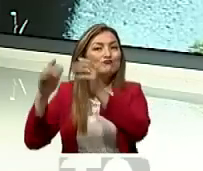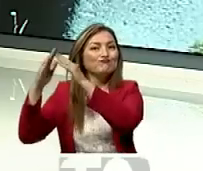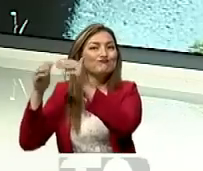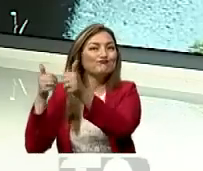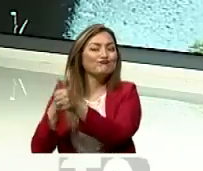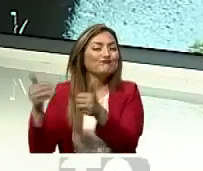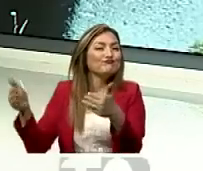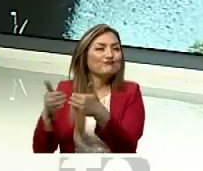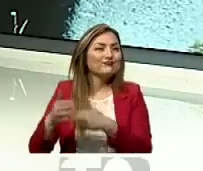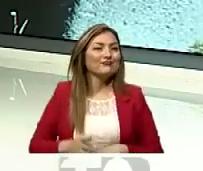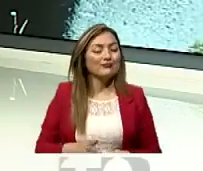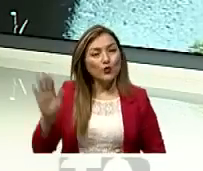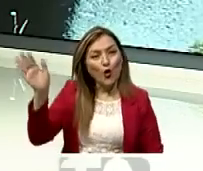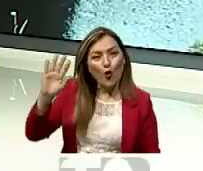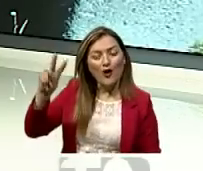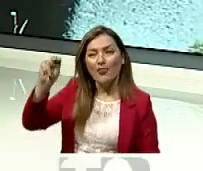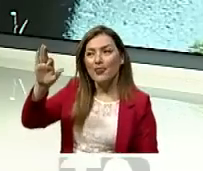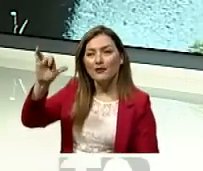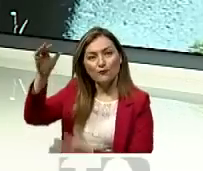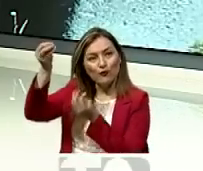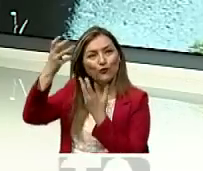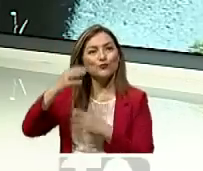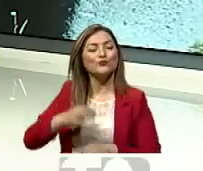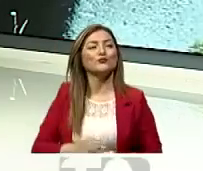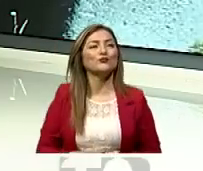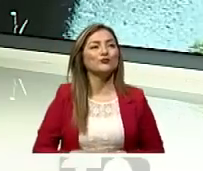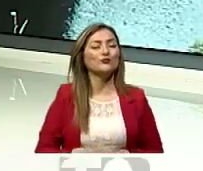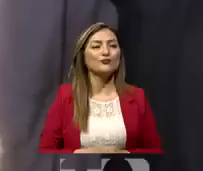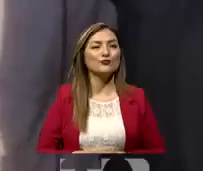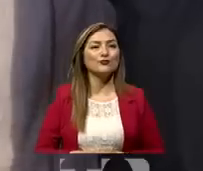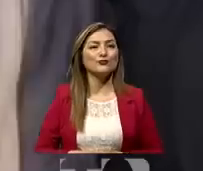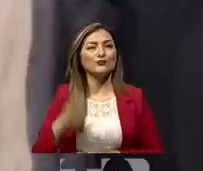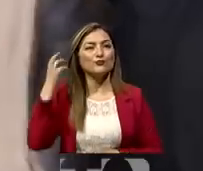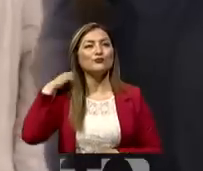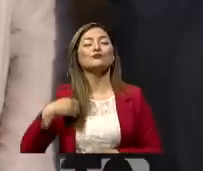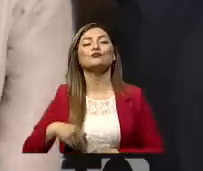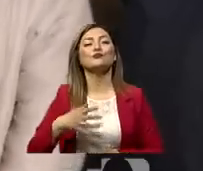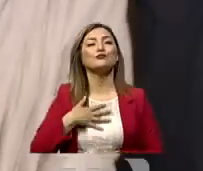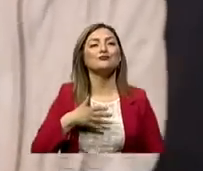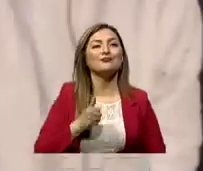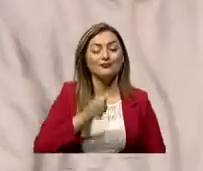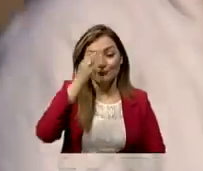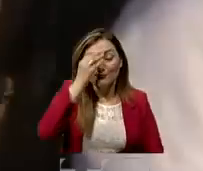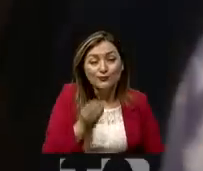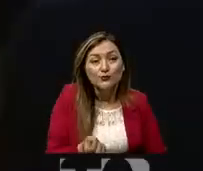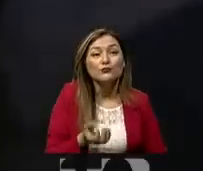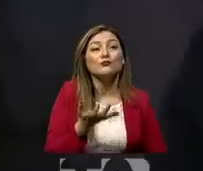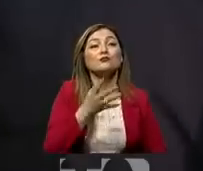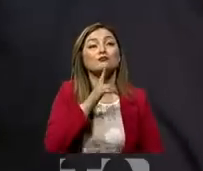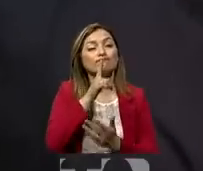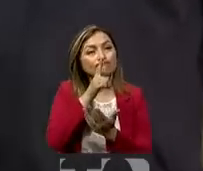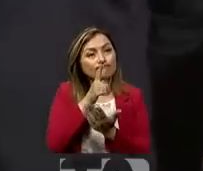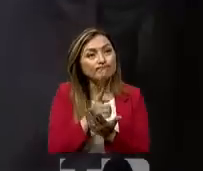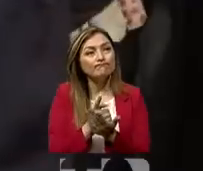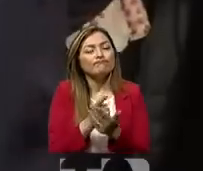información. ¿Qué tal, Nati? ¿Qué tal, Steffi? Muy buenos días. Así es, estamos en